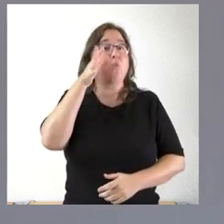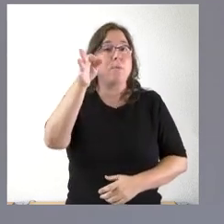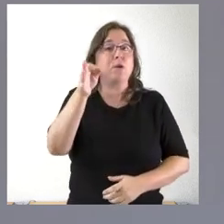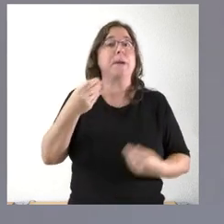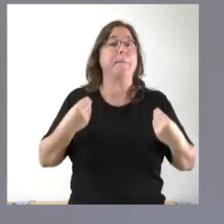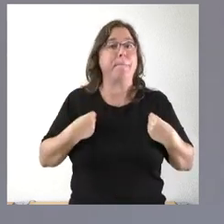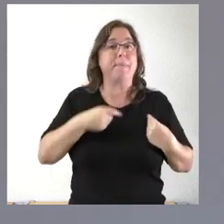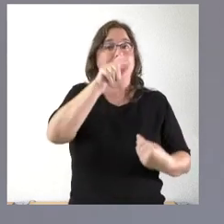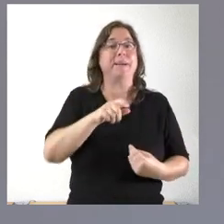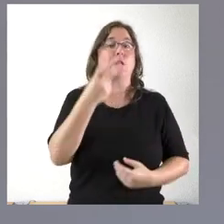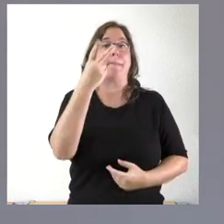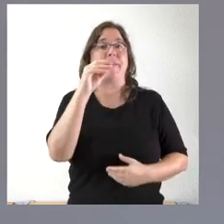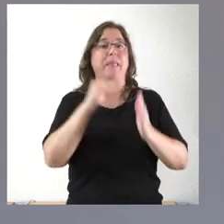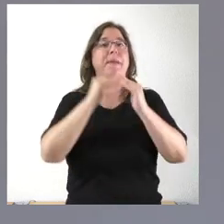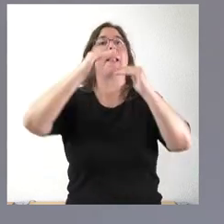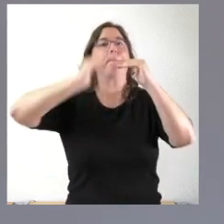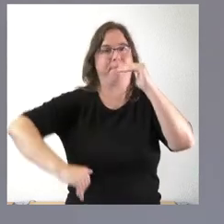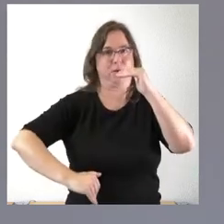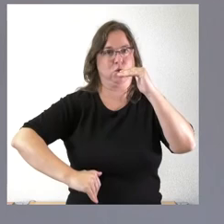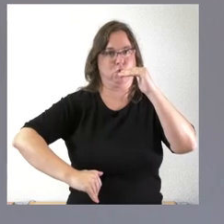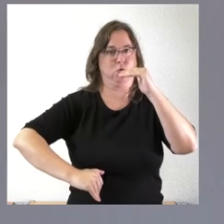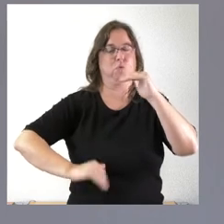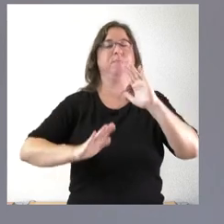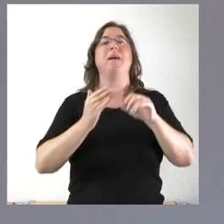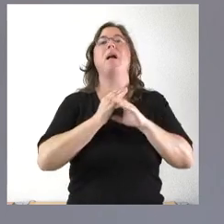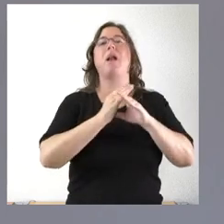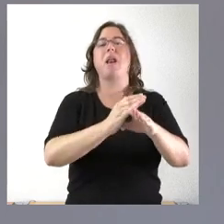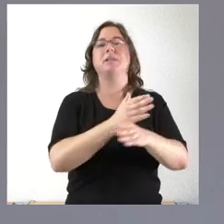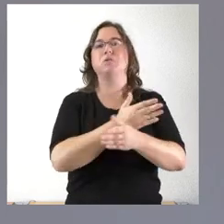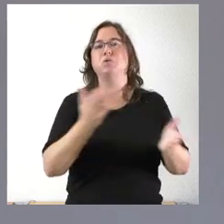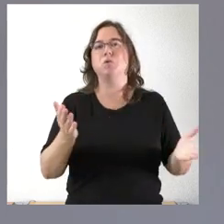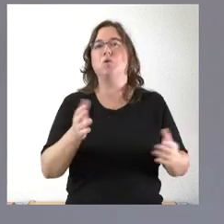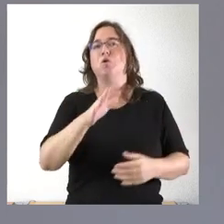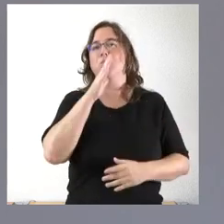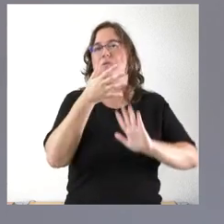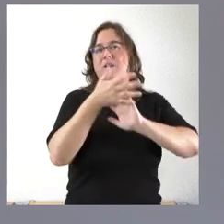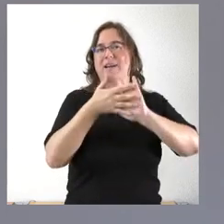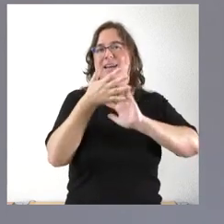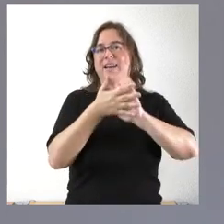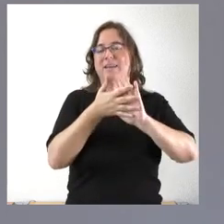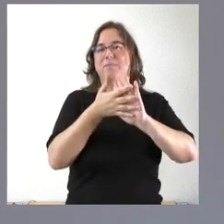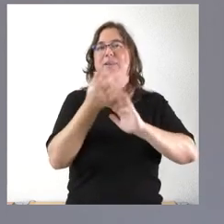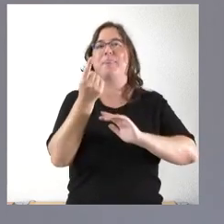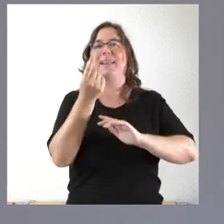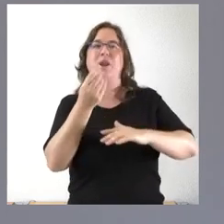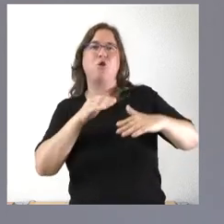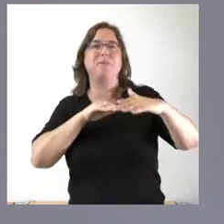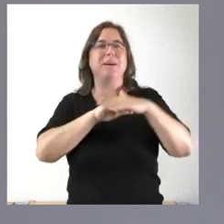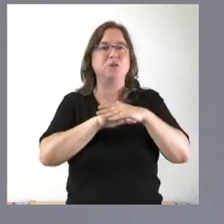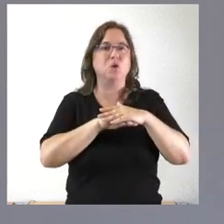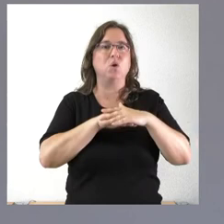los que tienen que ver con el resto de las cuestiones, porque estamos hablando de las inversiones en